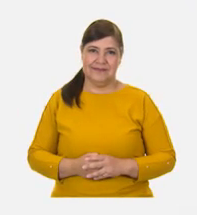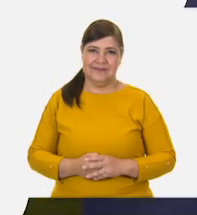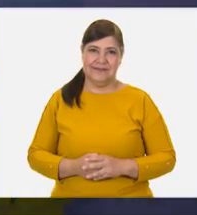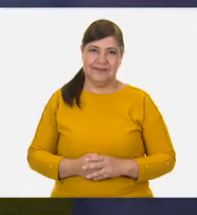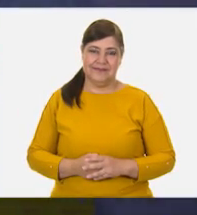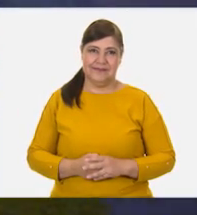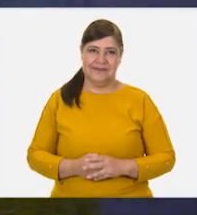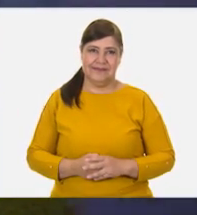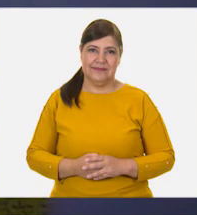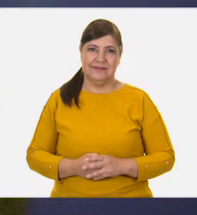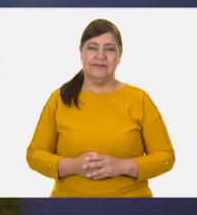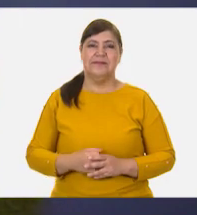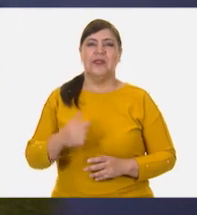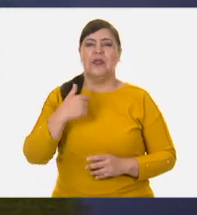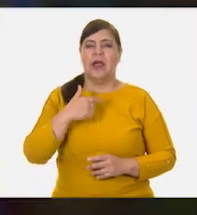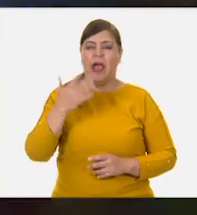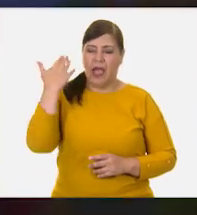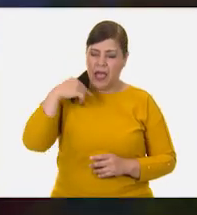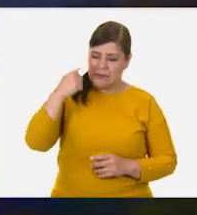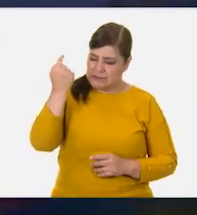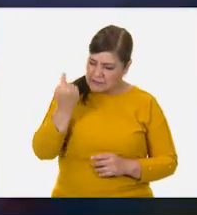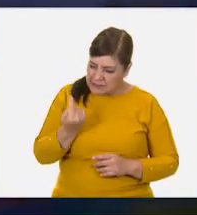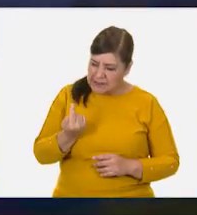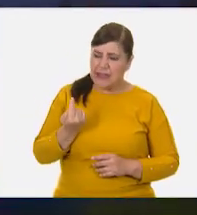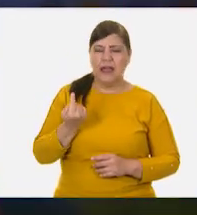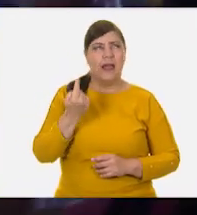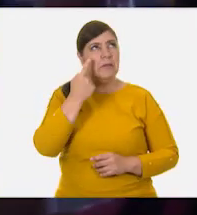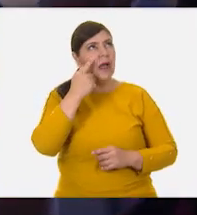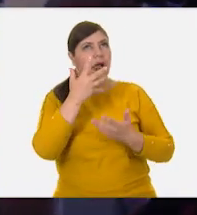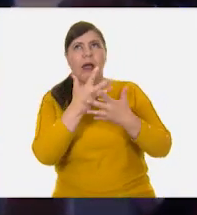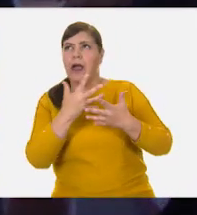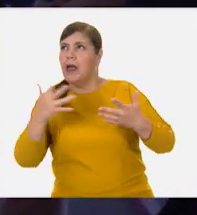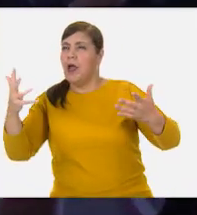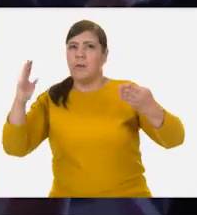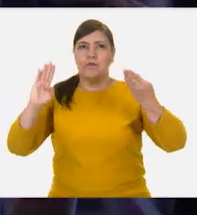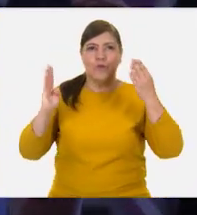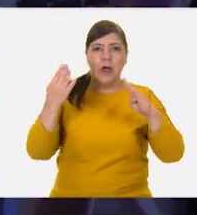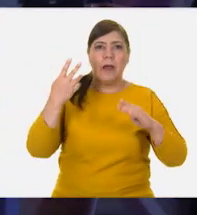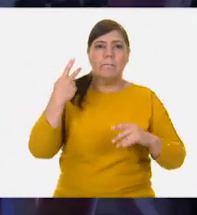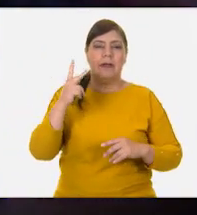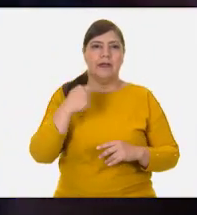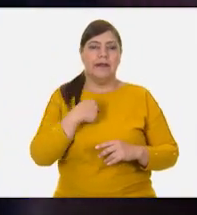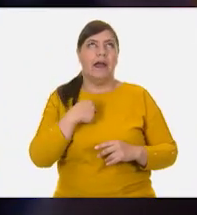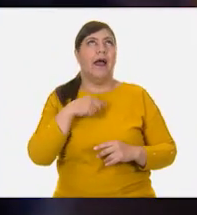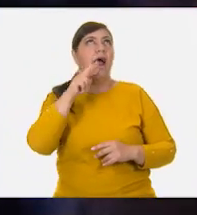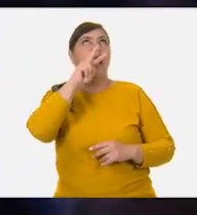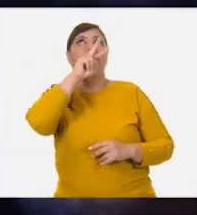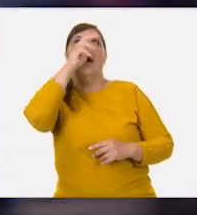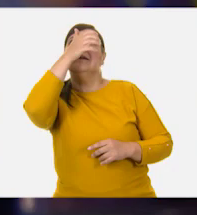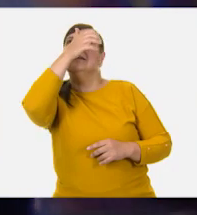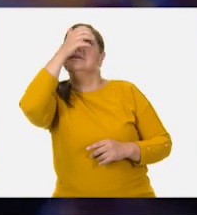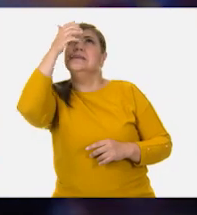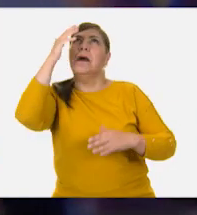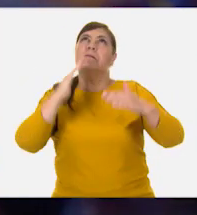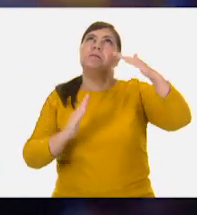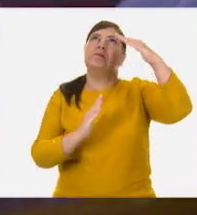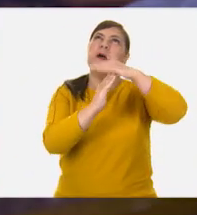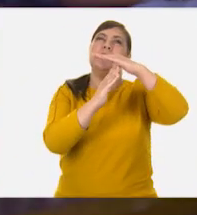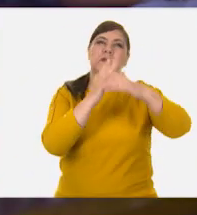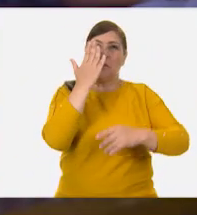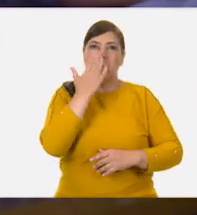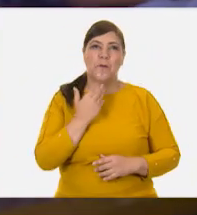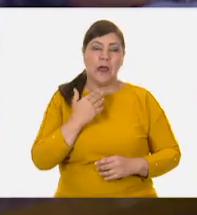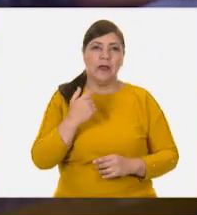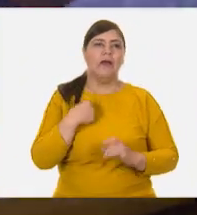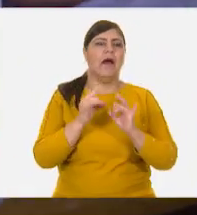aprendeencasa.sep.gov.mx. Cuando eres pequeña, el mundo parece ser inmenso, pero para mí fue el cielo el que me hizo entender que no había límites.